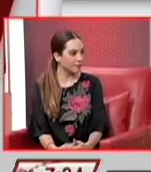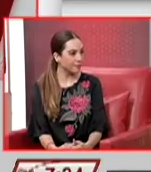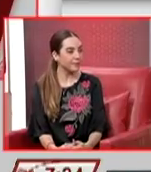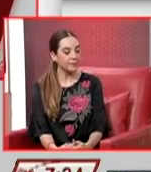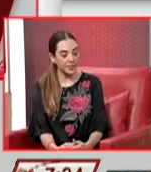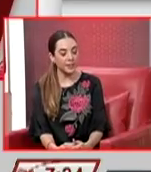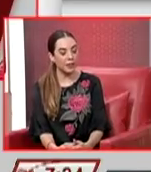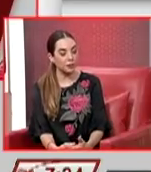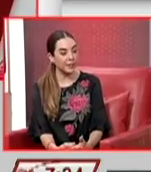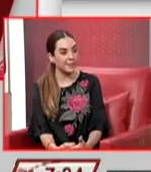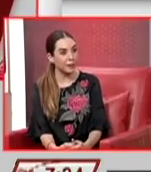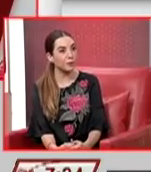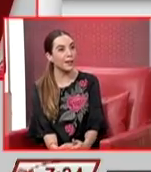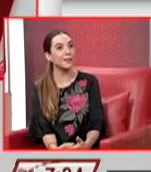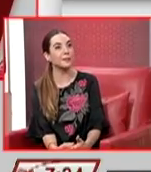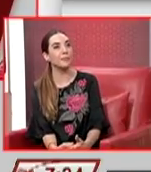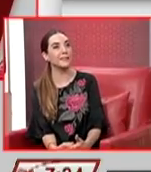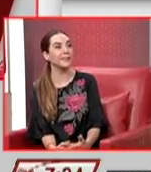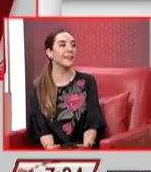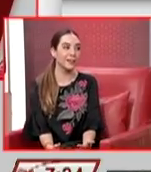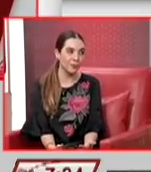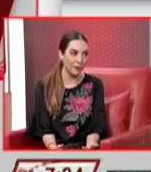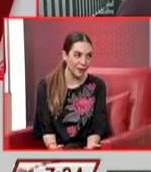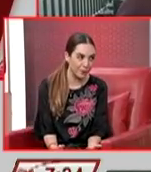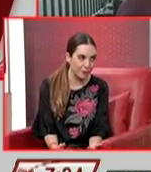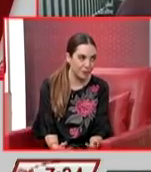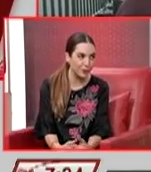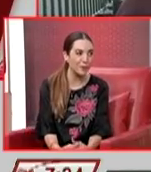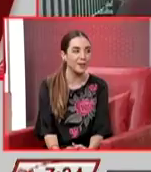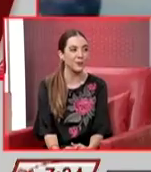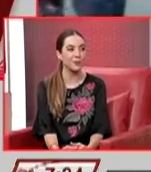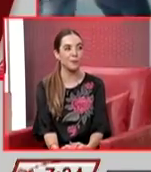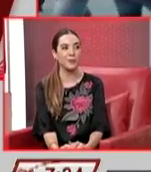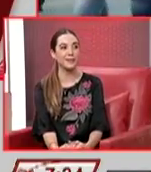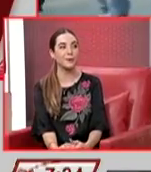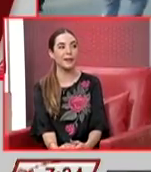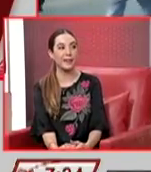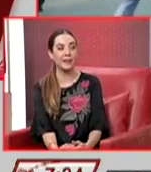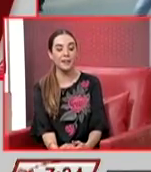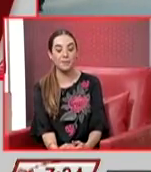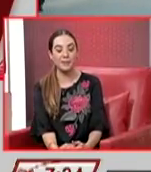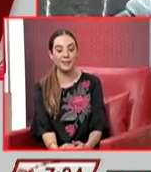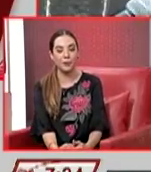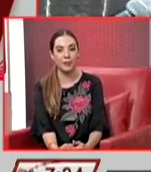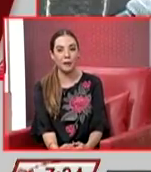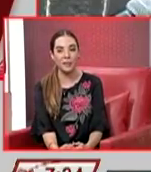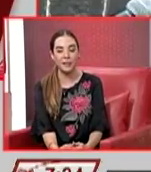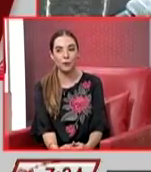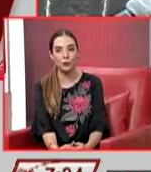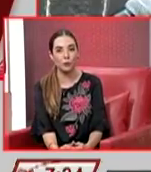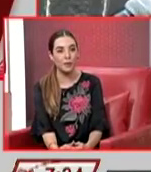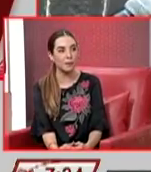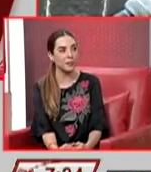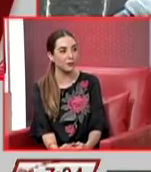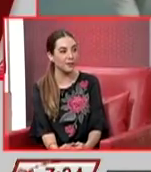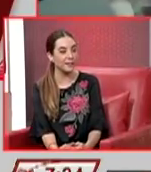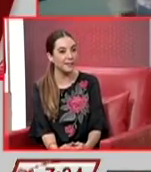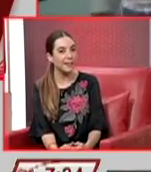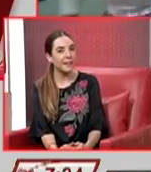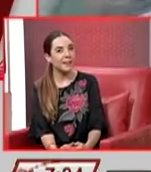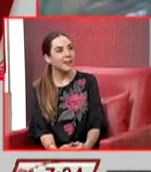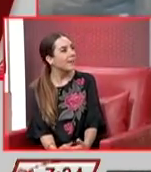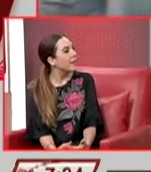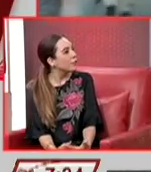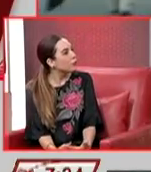6.500 de los registrados, que es bastante alto para un curso abierto masivo en línea. Claro. Empezaron realmente 8.000